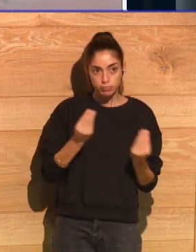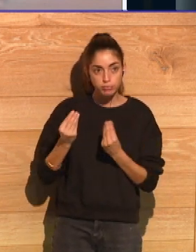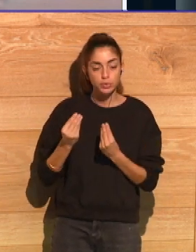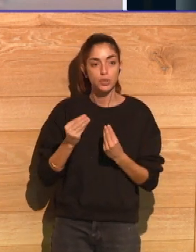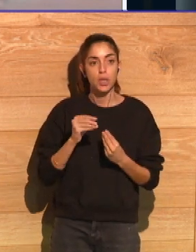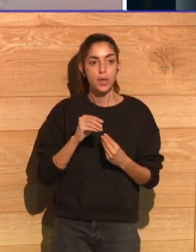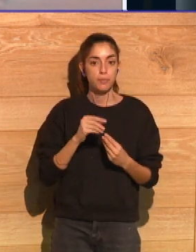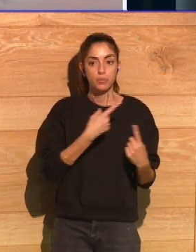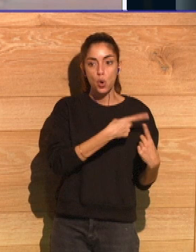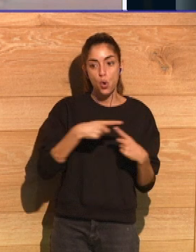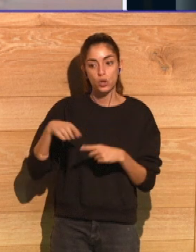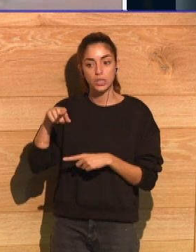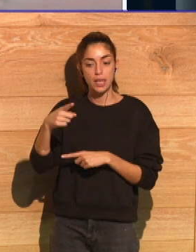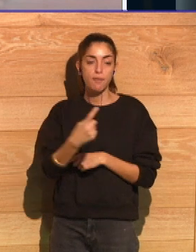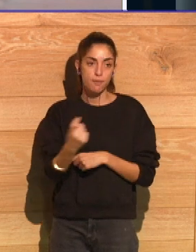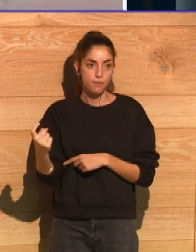tuvo.